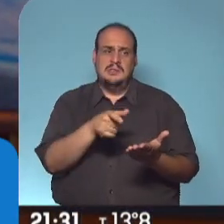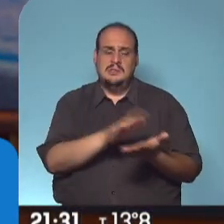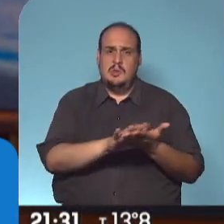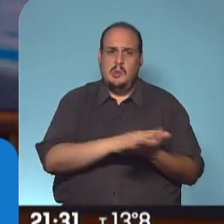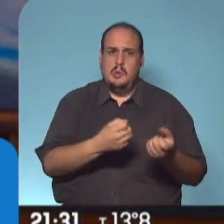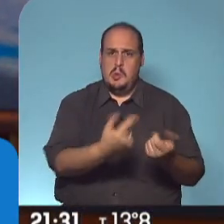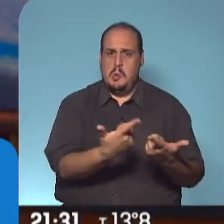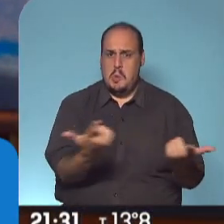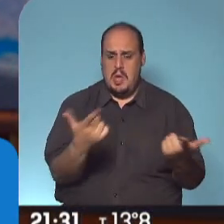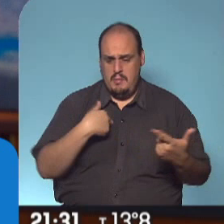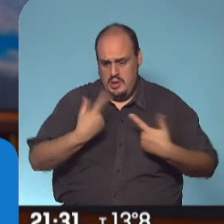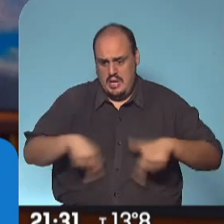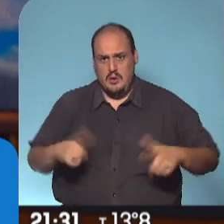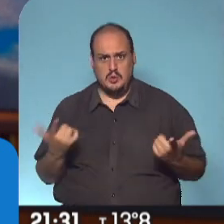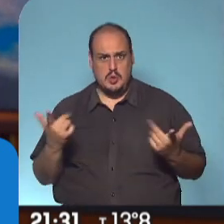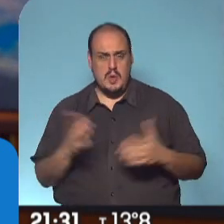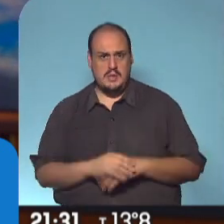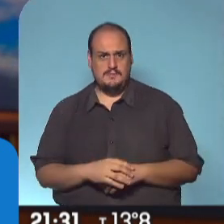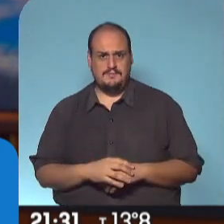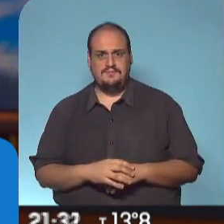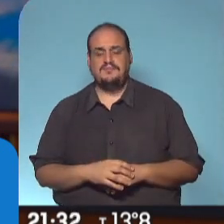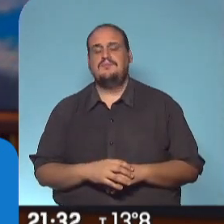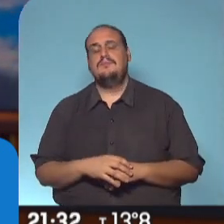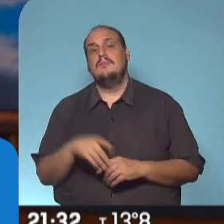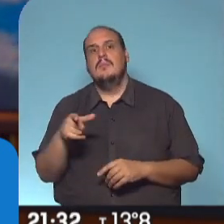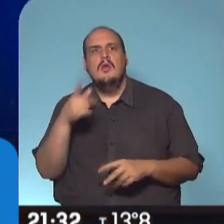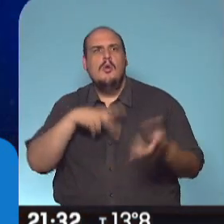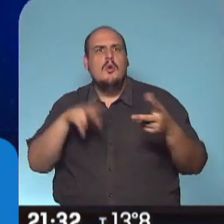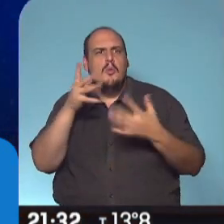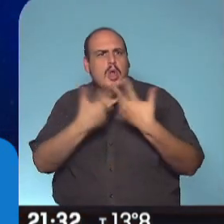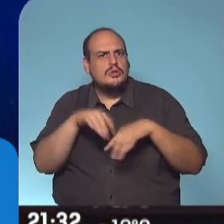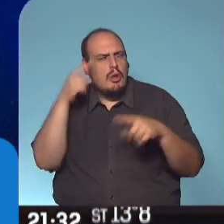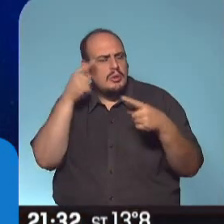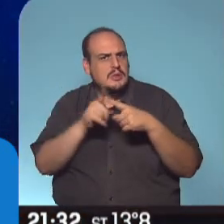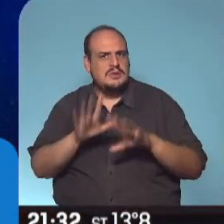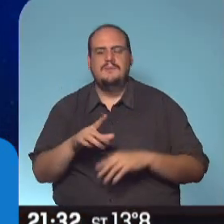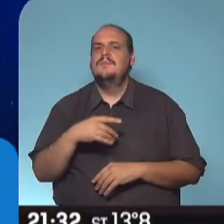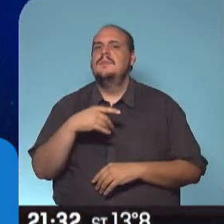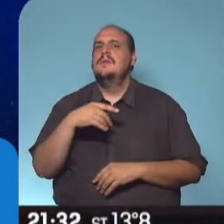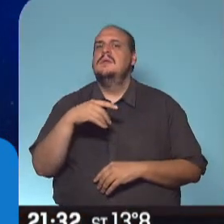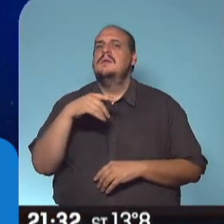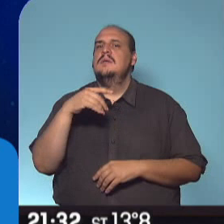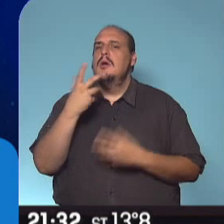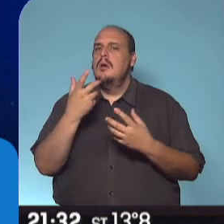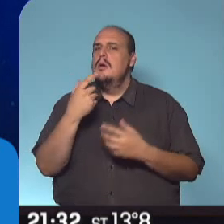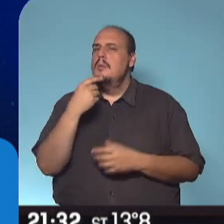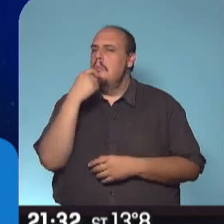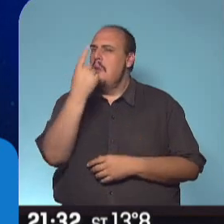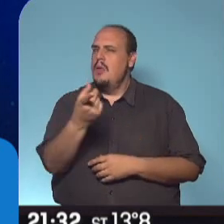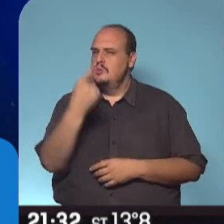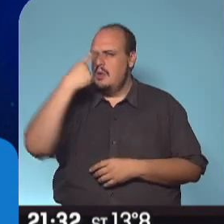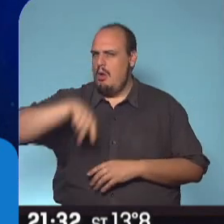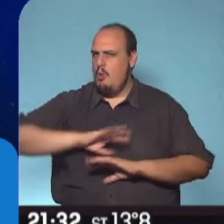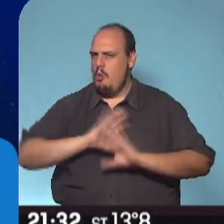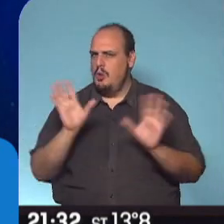de los recursos para poderlas atender. Está claro. Carlos, esa es la búsqueda de nuestro proyecto. Le hago la última para no demorarlo más